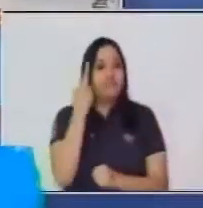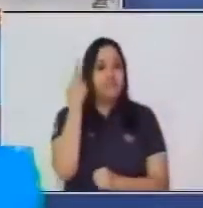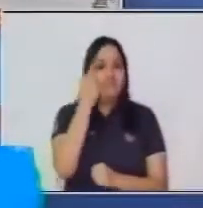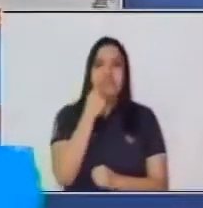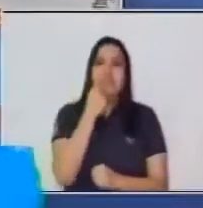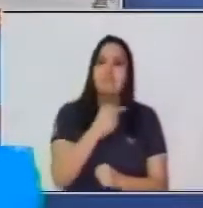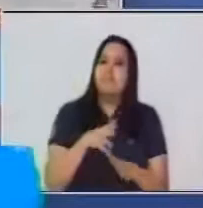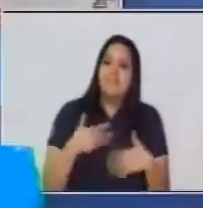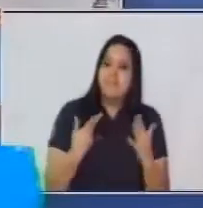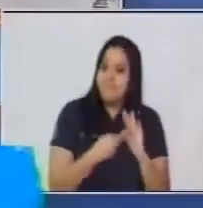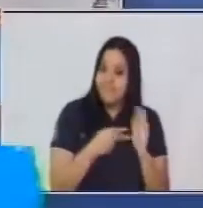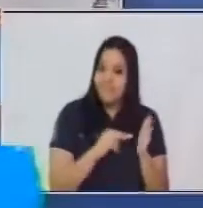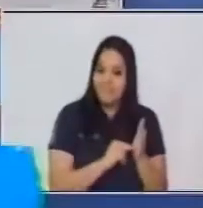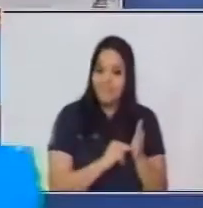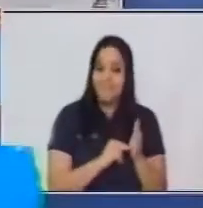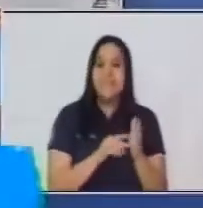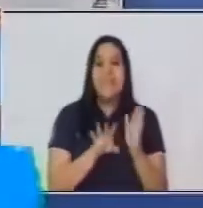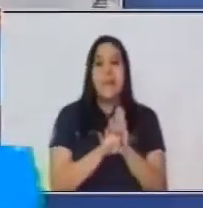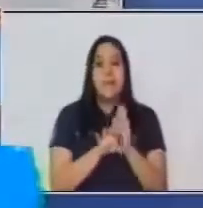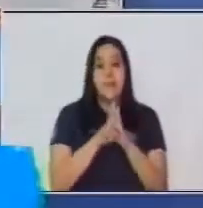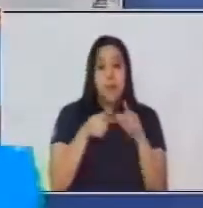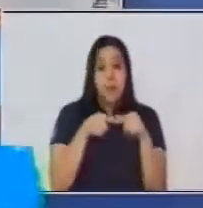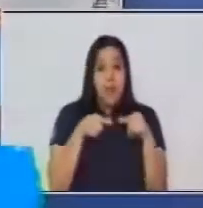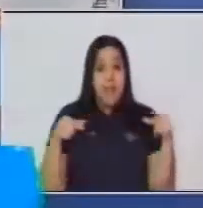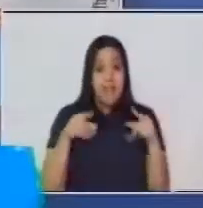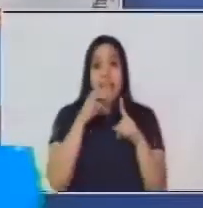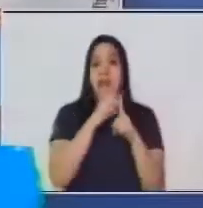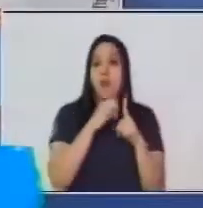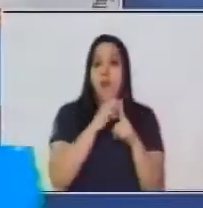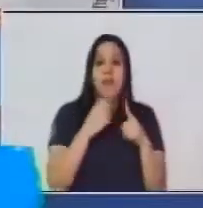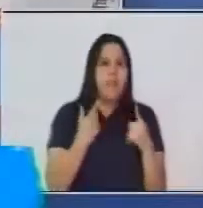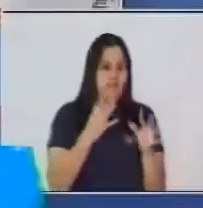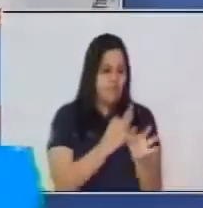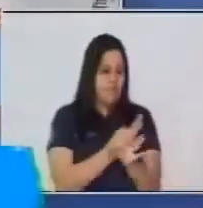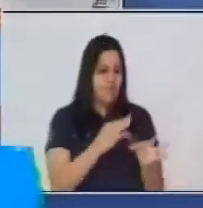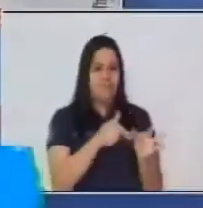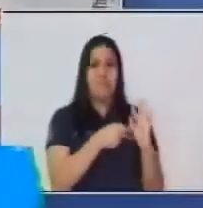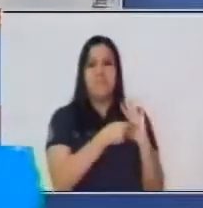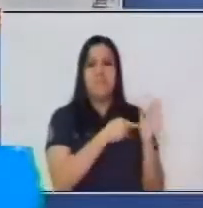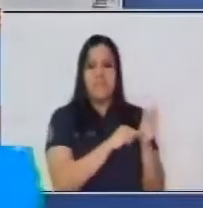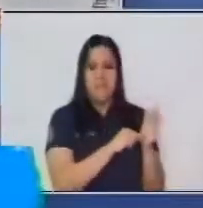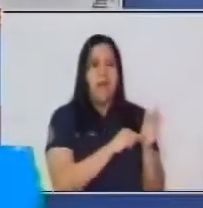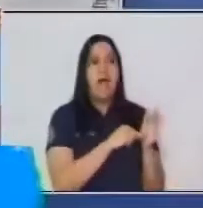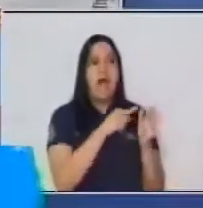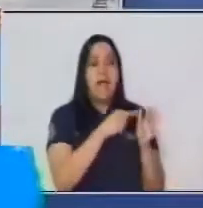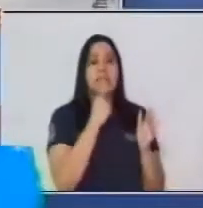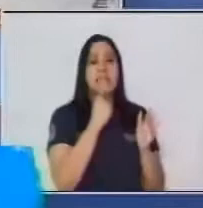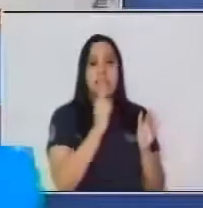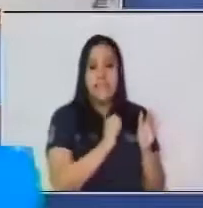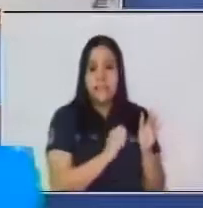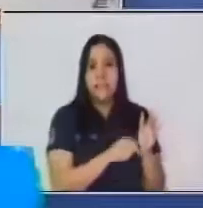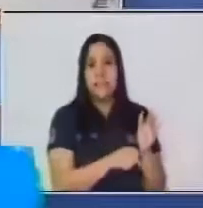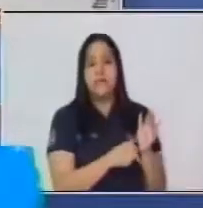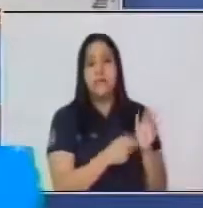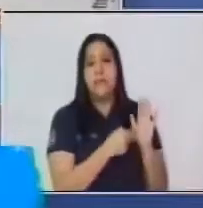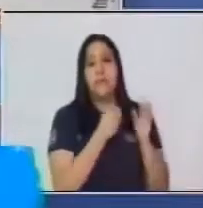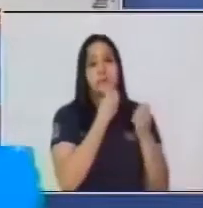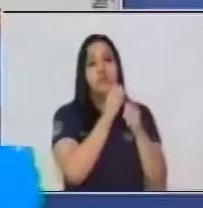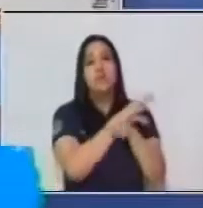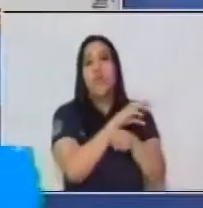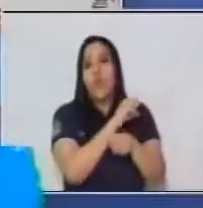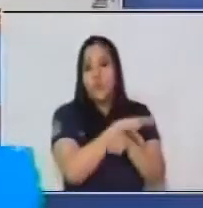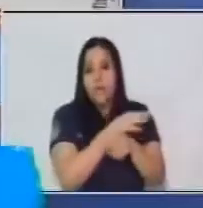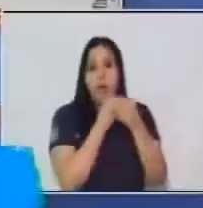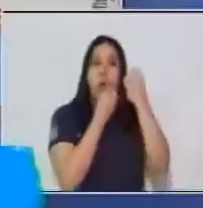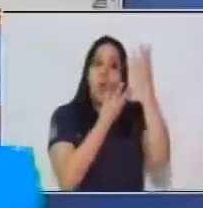dicen, ya que la tira cómica también cumple una función, es decir, sirve para algo dentro de la